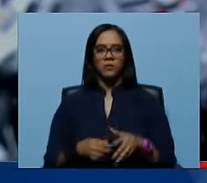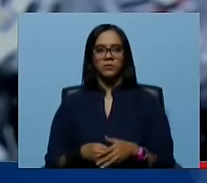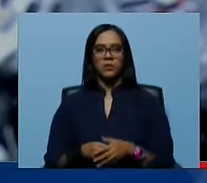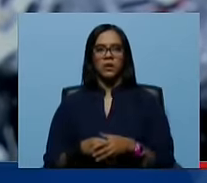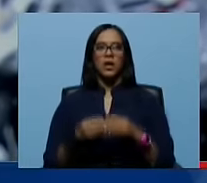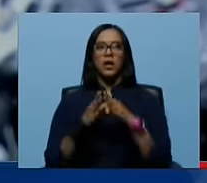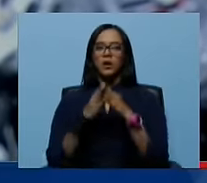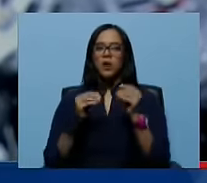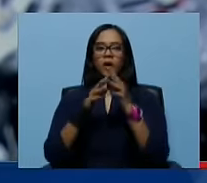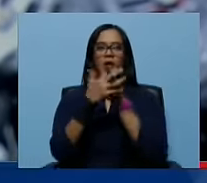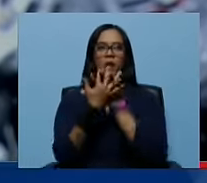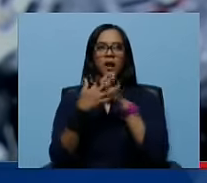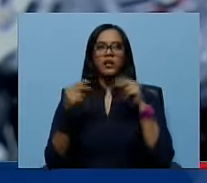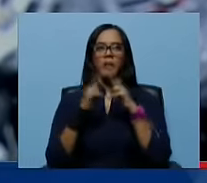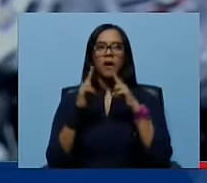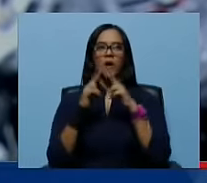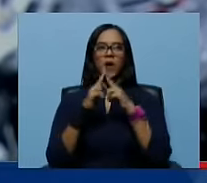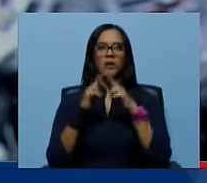Todos estos barrios, yo me los conocí.